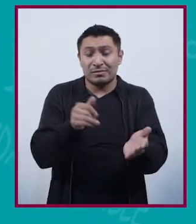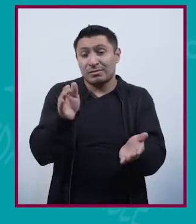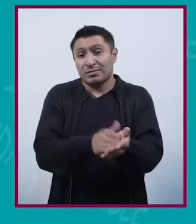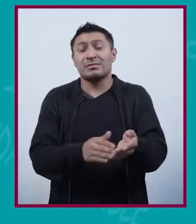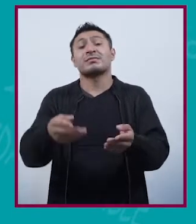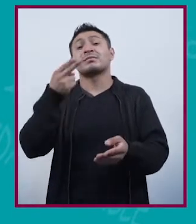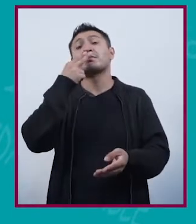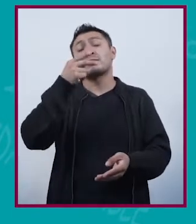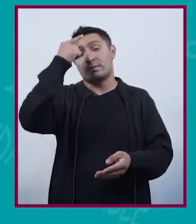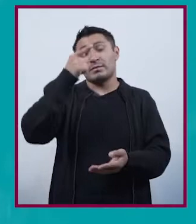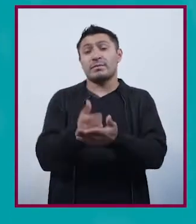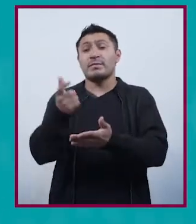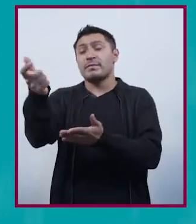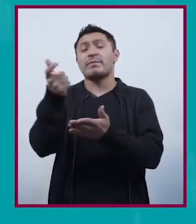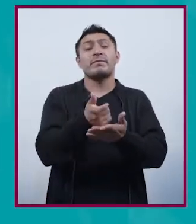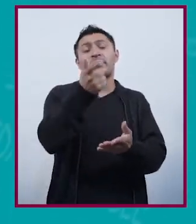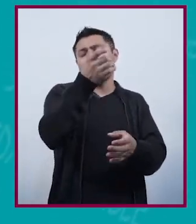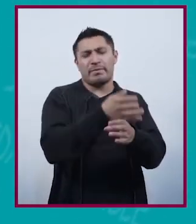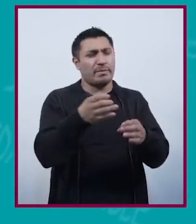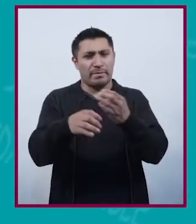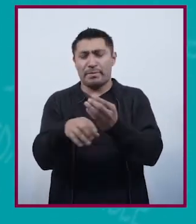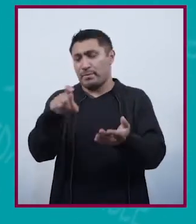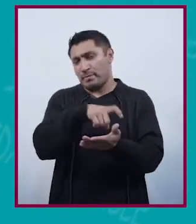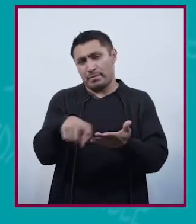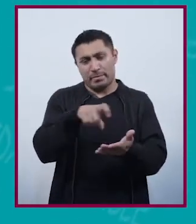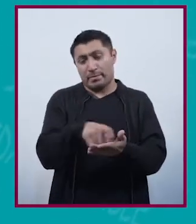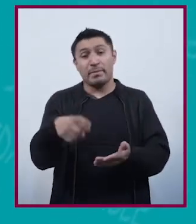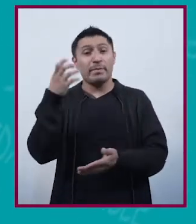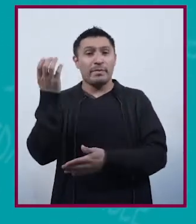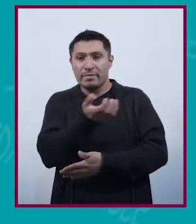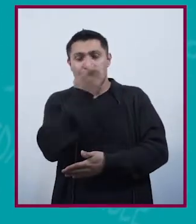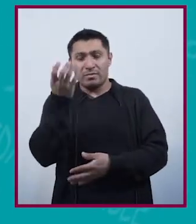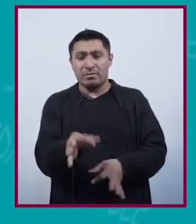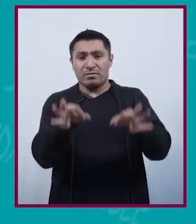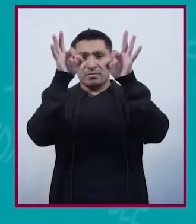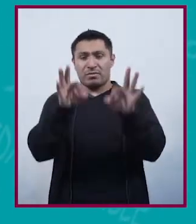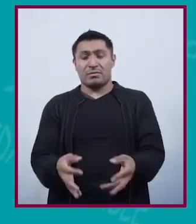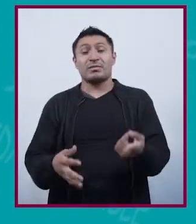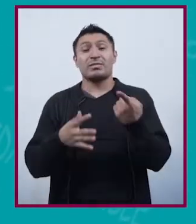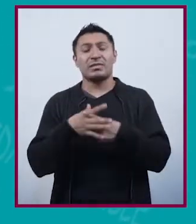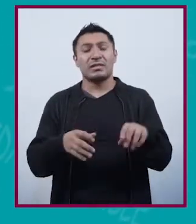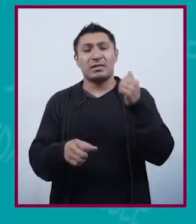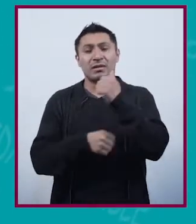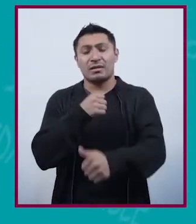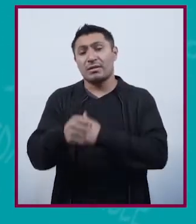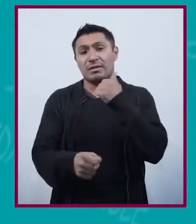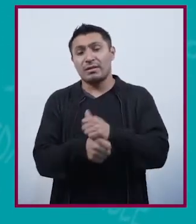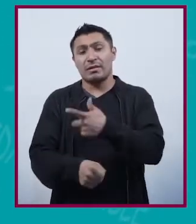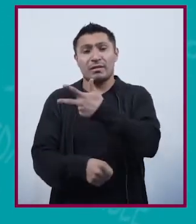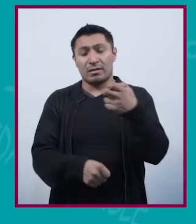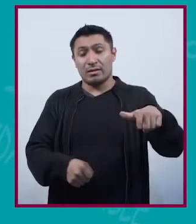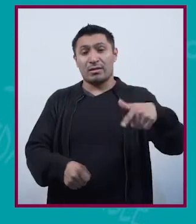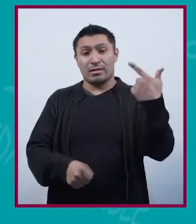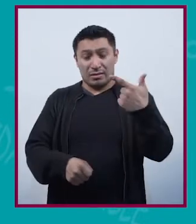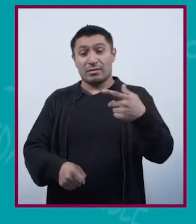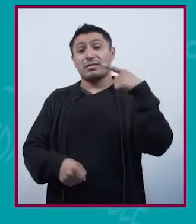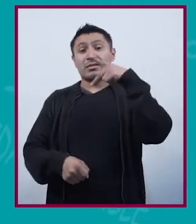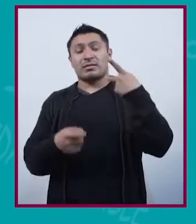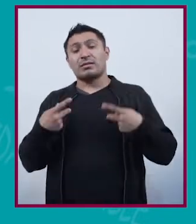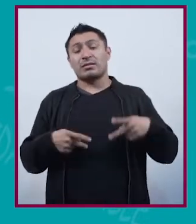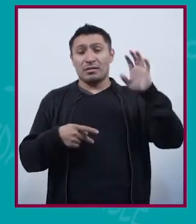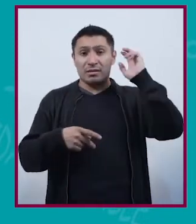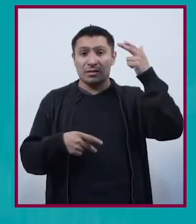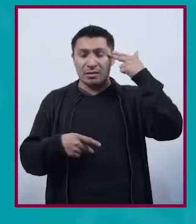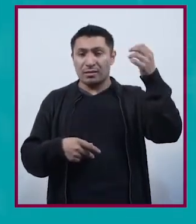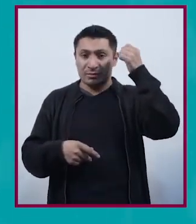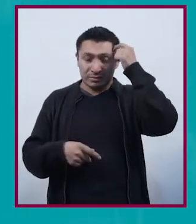que a su vez sirvieran para pagar mercancías. Esta costumbre se volvió oficial a partir del año 812.